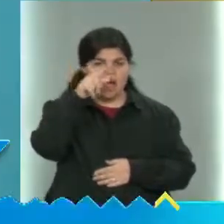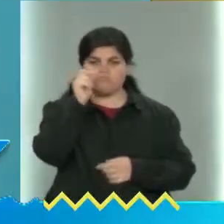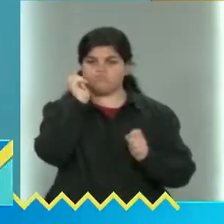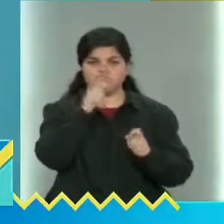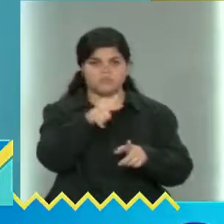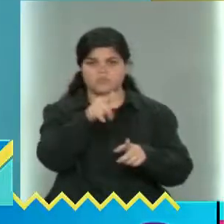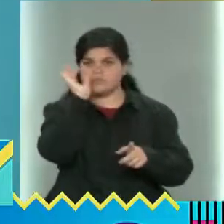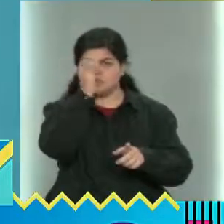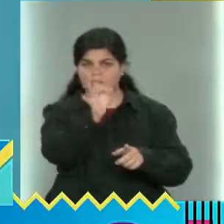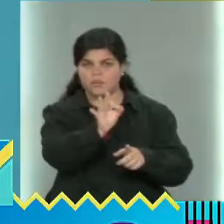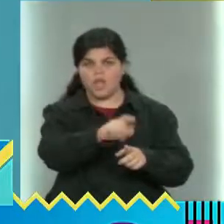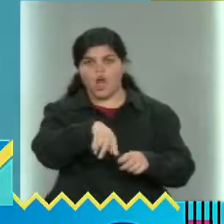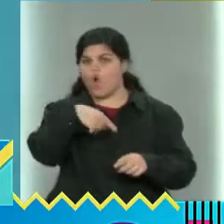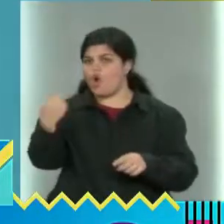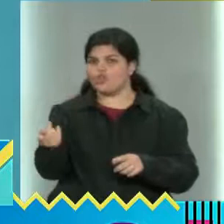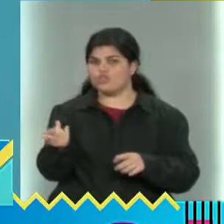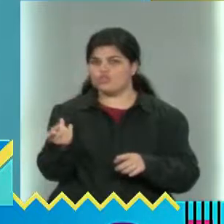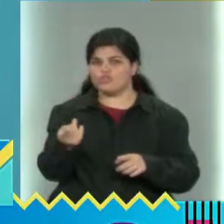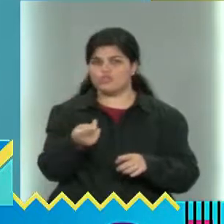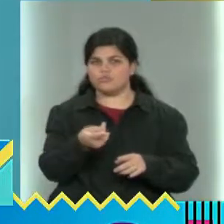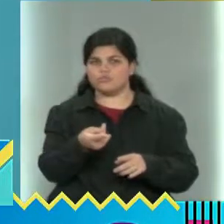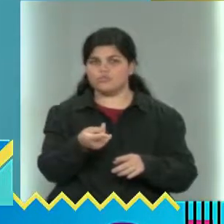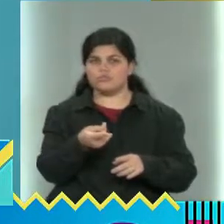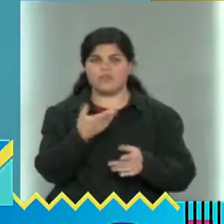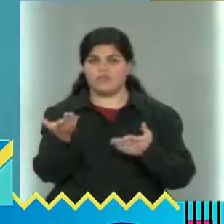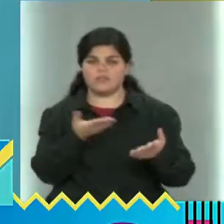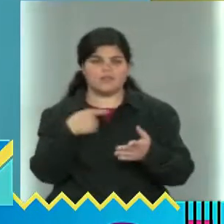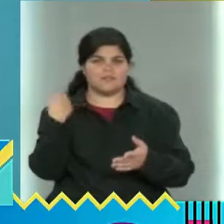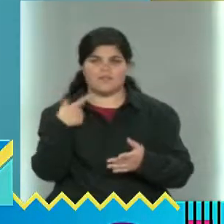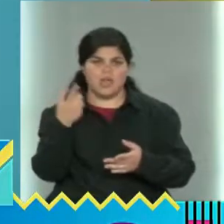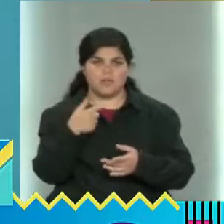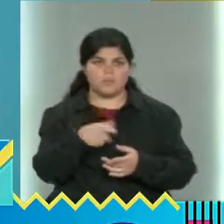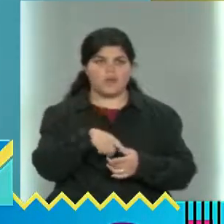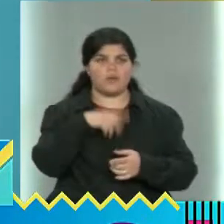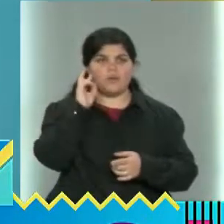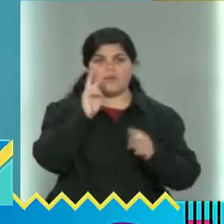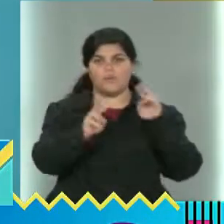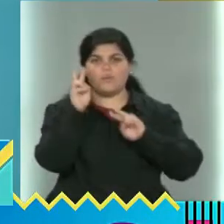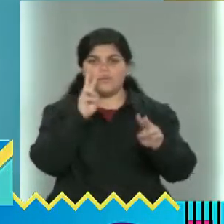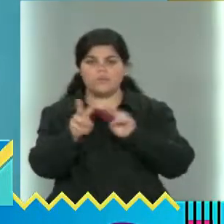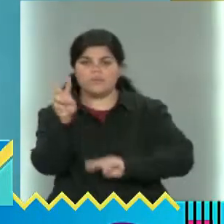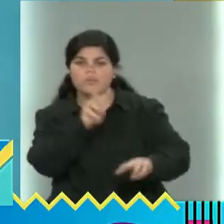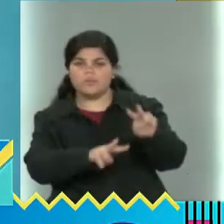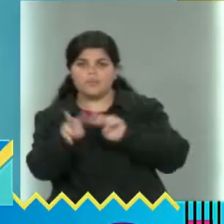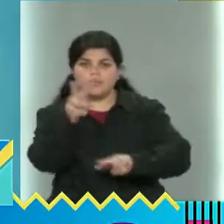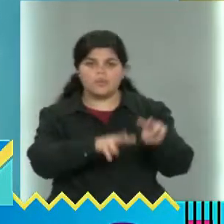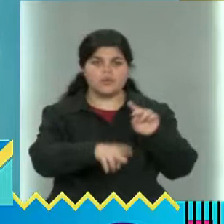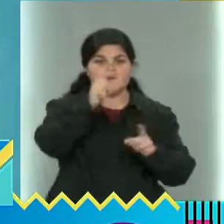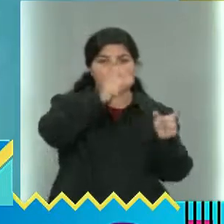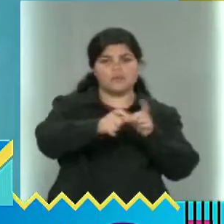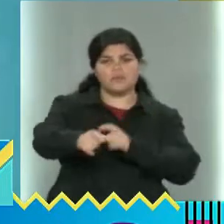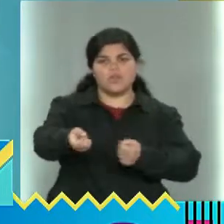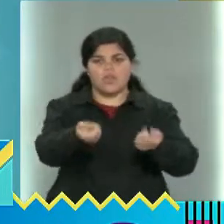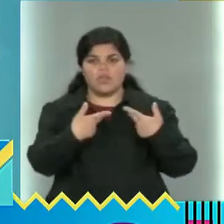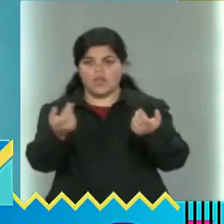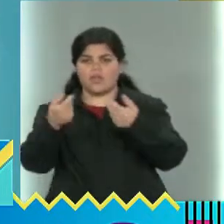¿qué otros hay que se puedan llegar a recurrir? Porque somos de recurrir a esas imágenes o a esas voces. Y digo, hay un